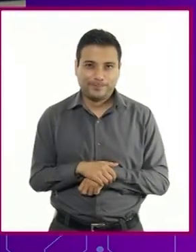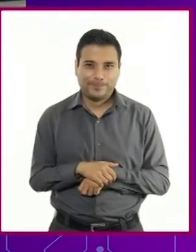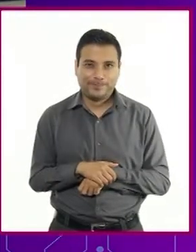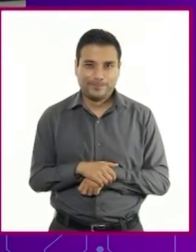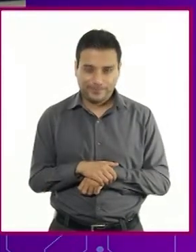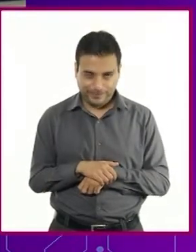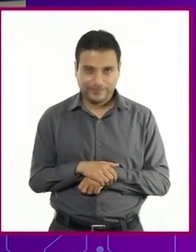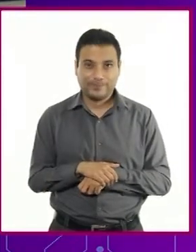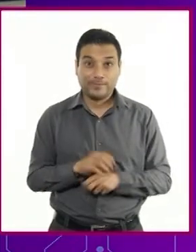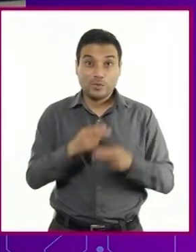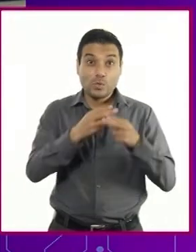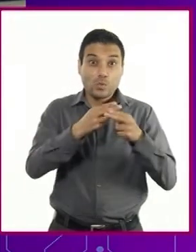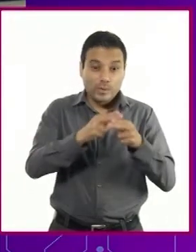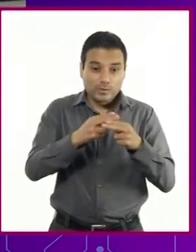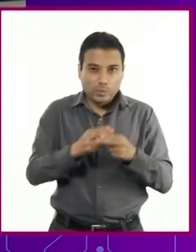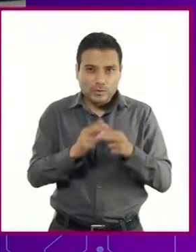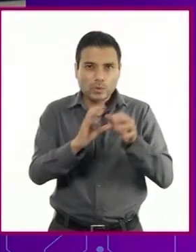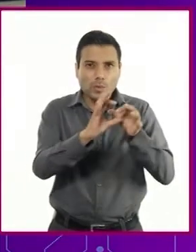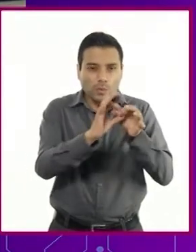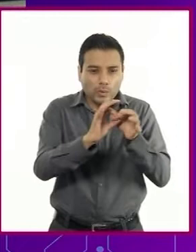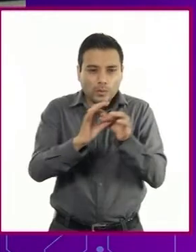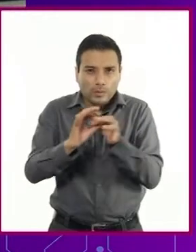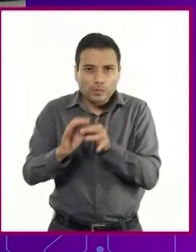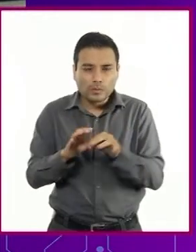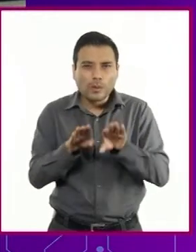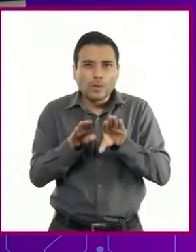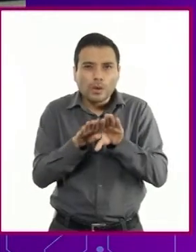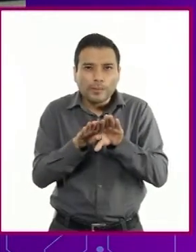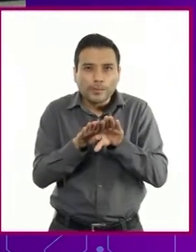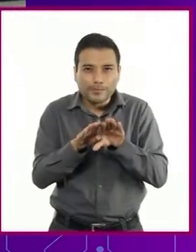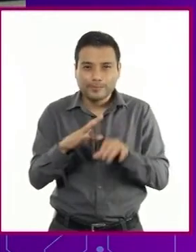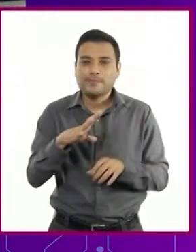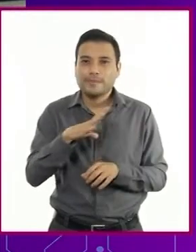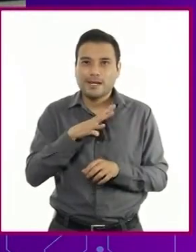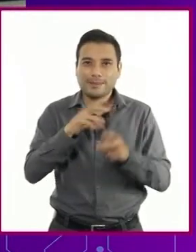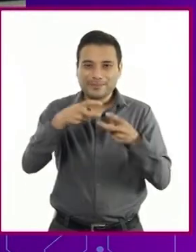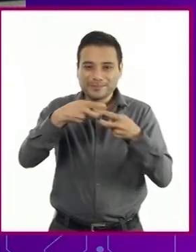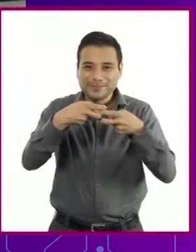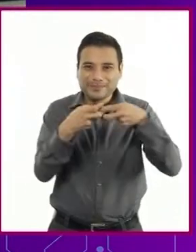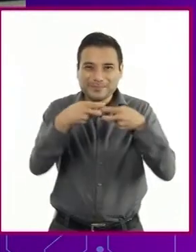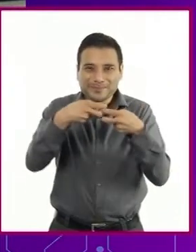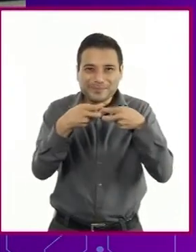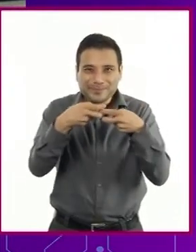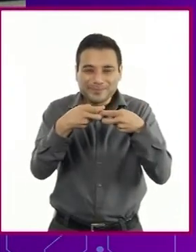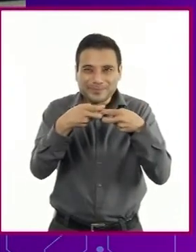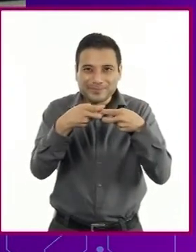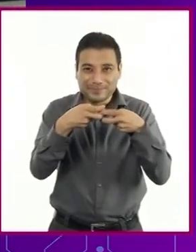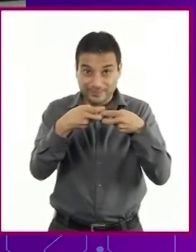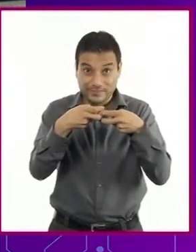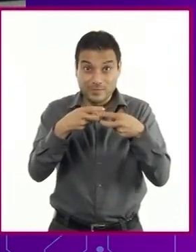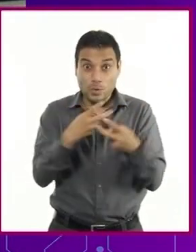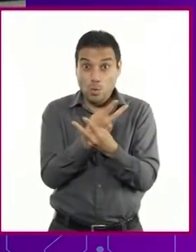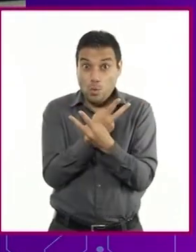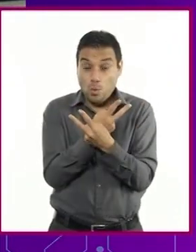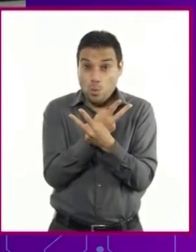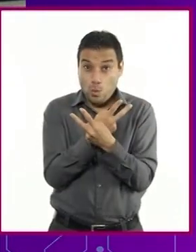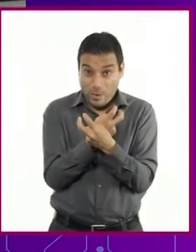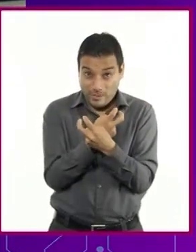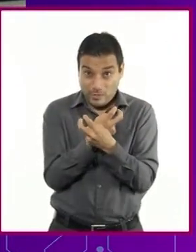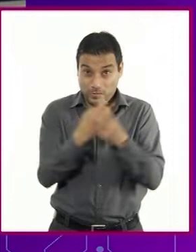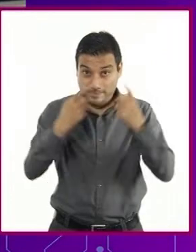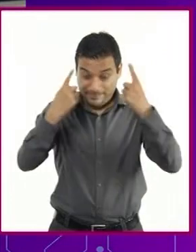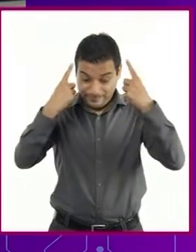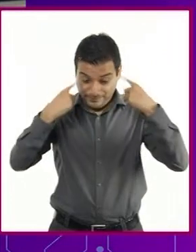unen entre sí por medio de articulaciones. El esqueleto del ser humano posee